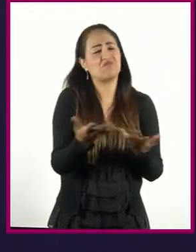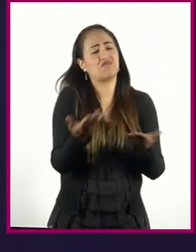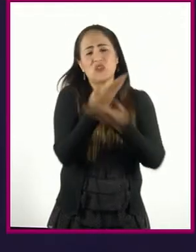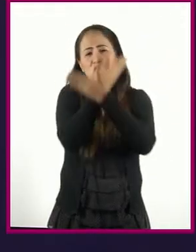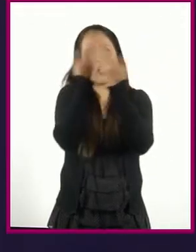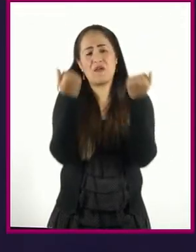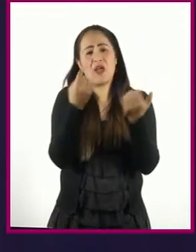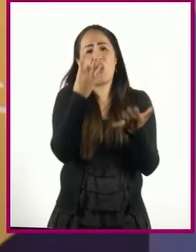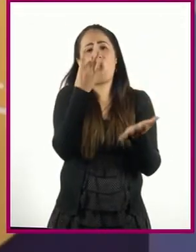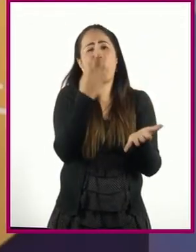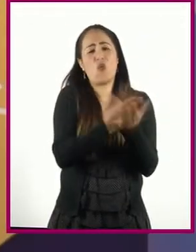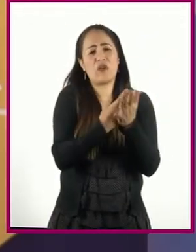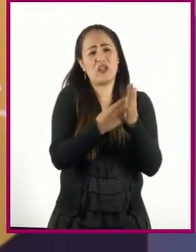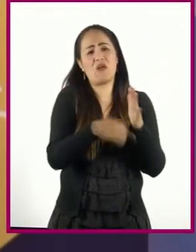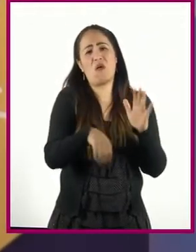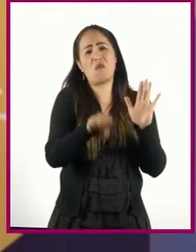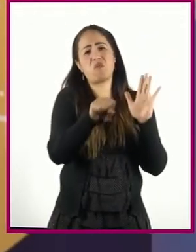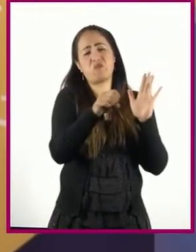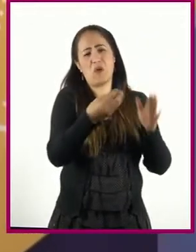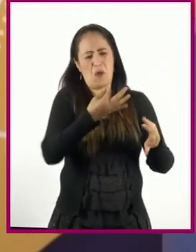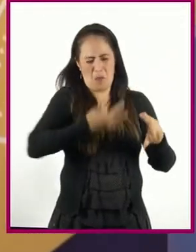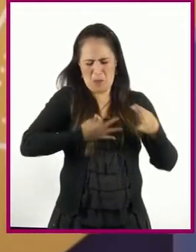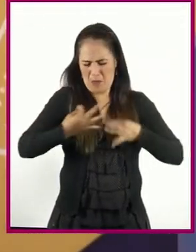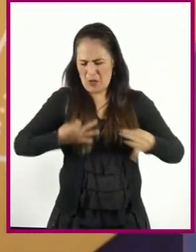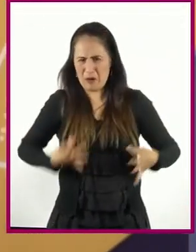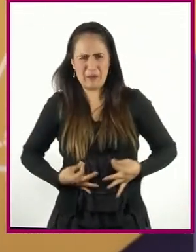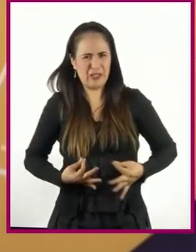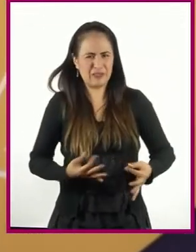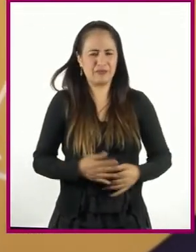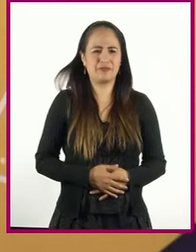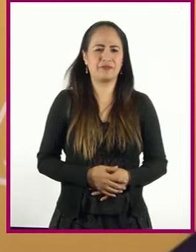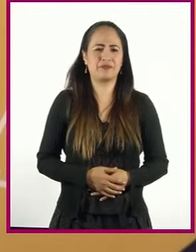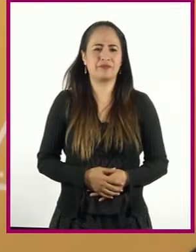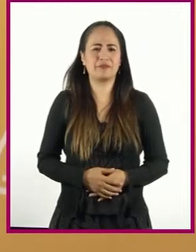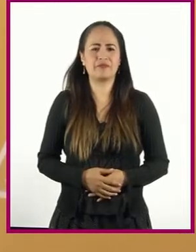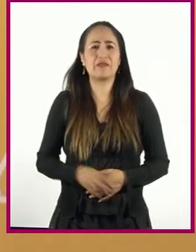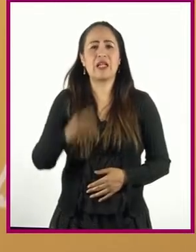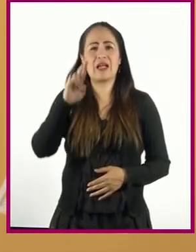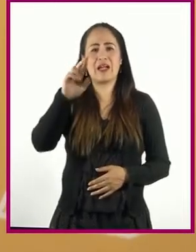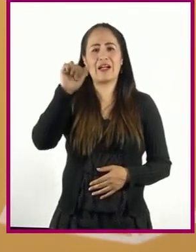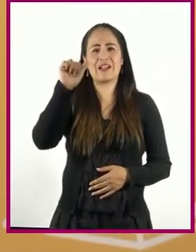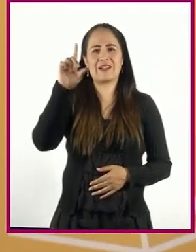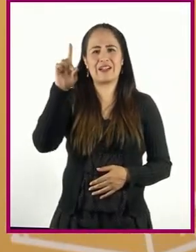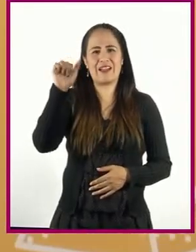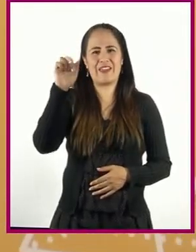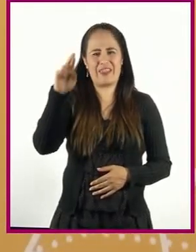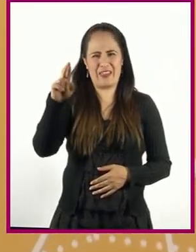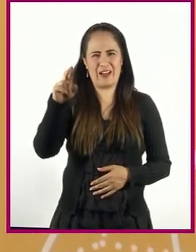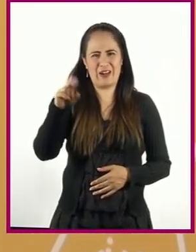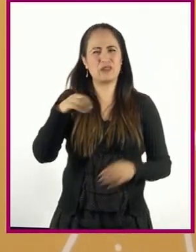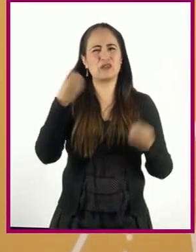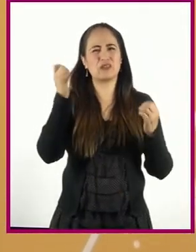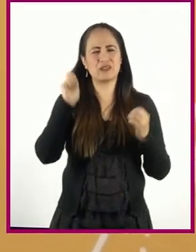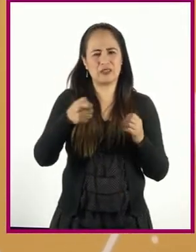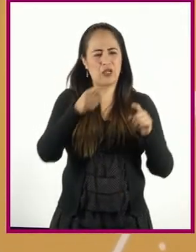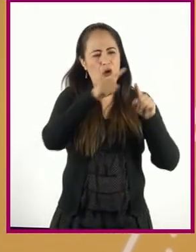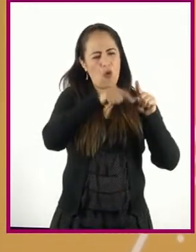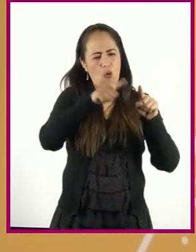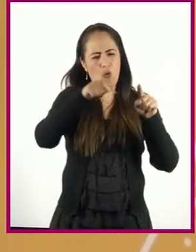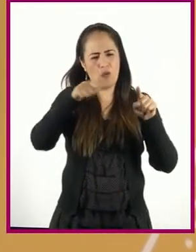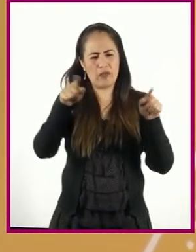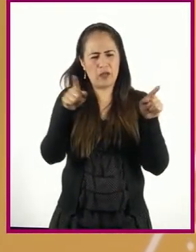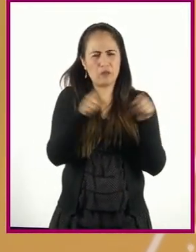como manchas. Para mejorar la definición de los radares, los esfuerzos se enfocaron en generar ondas de longitud